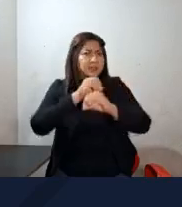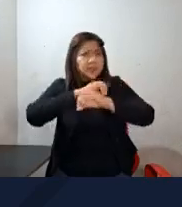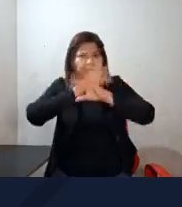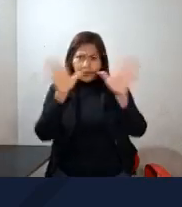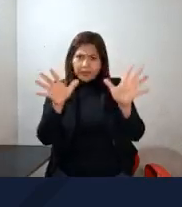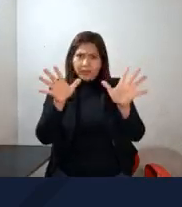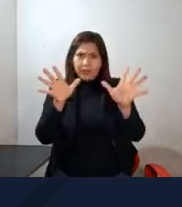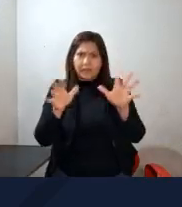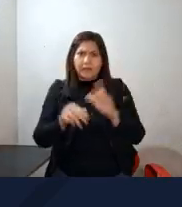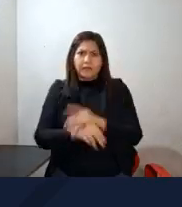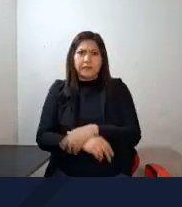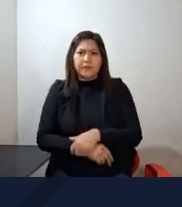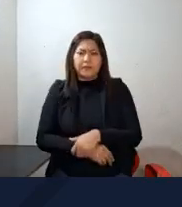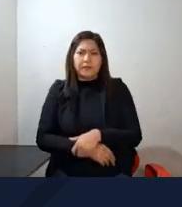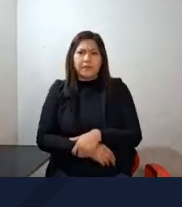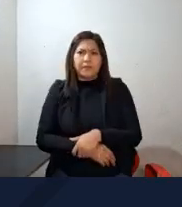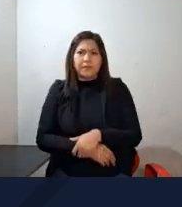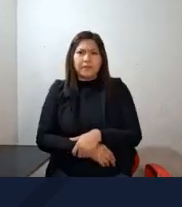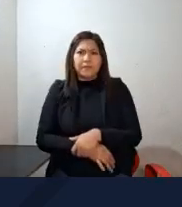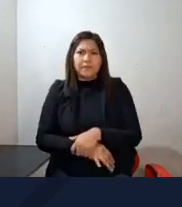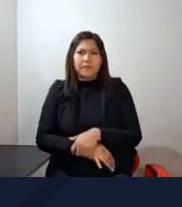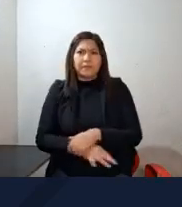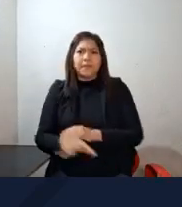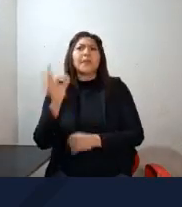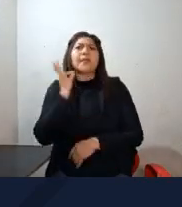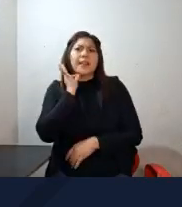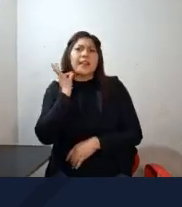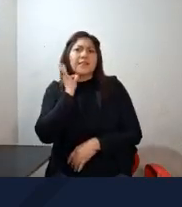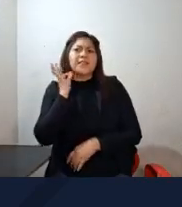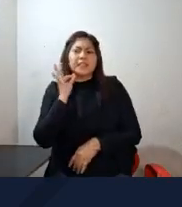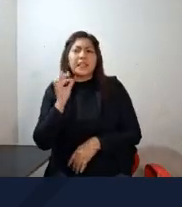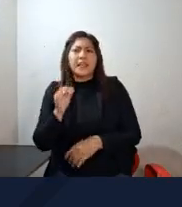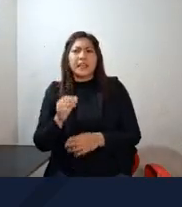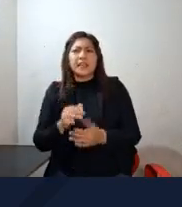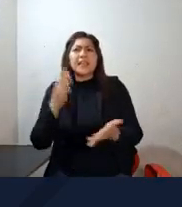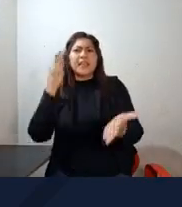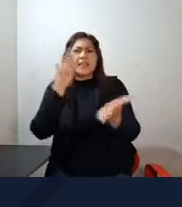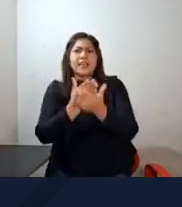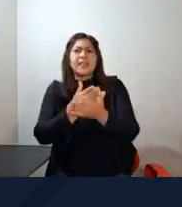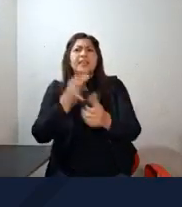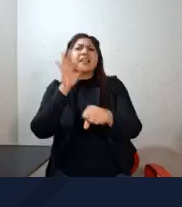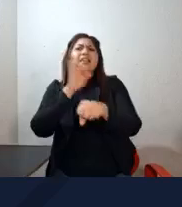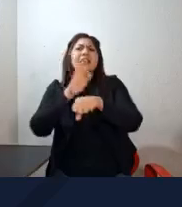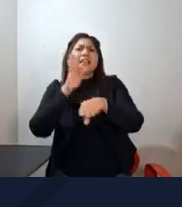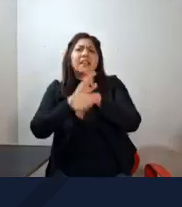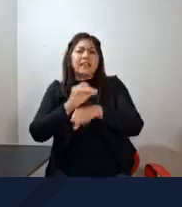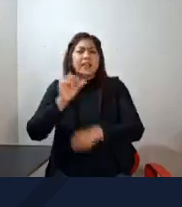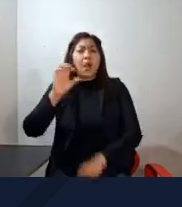En la fiscalía y a lo mejor ante la defensoría de oficio para que